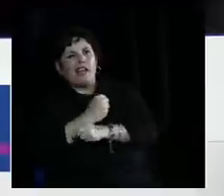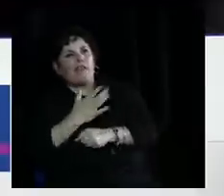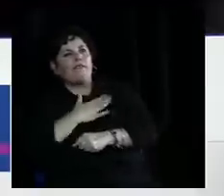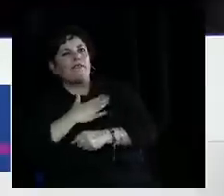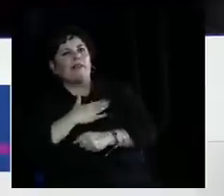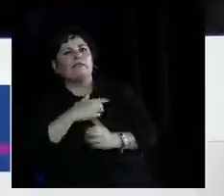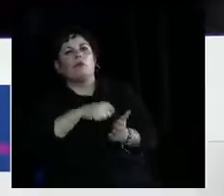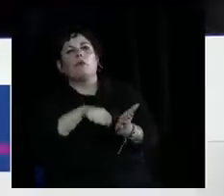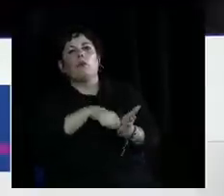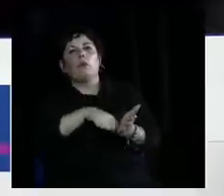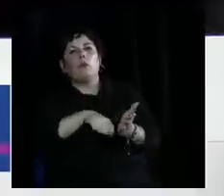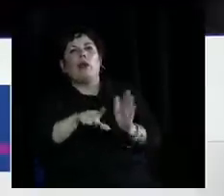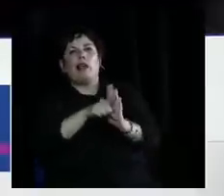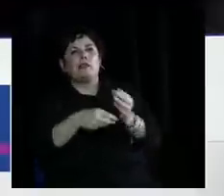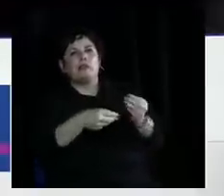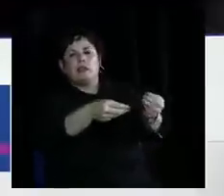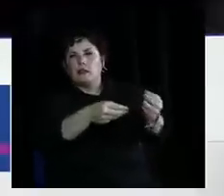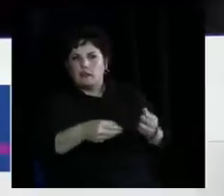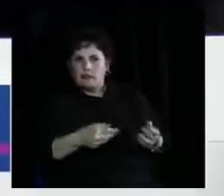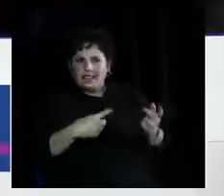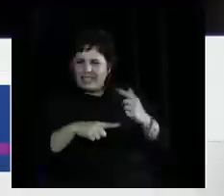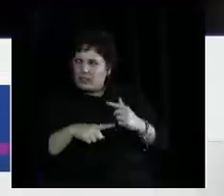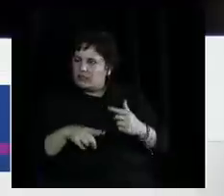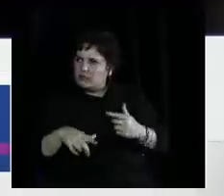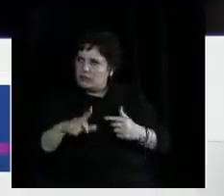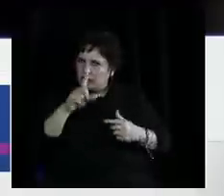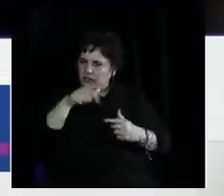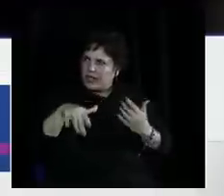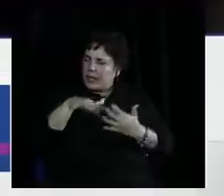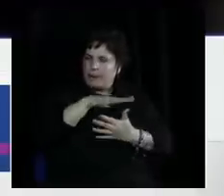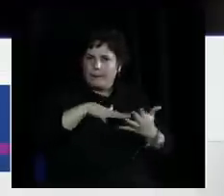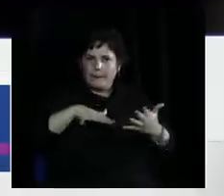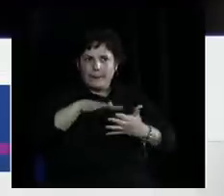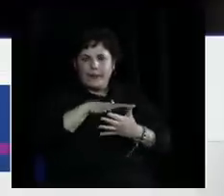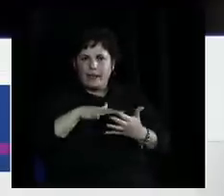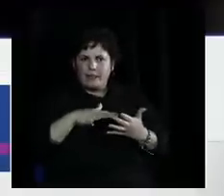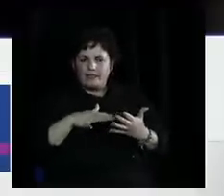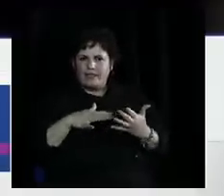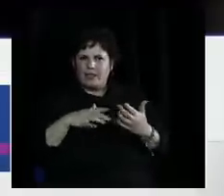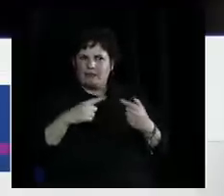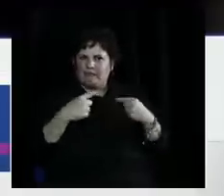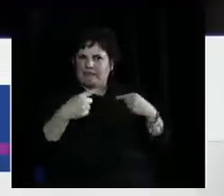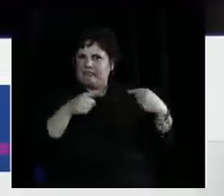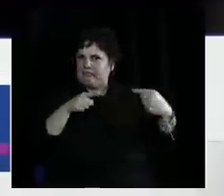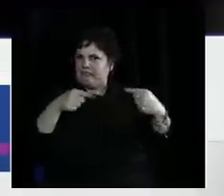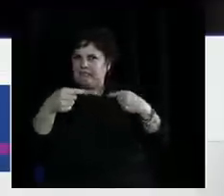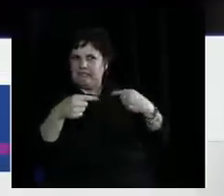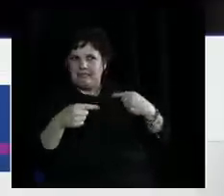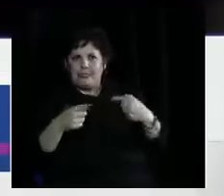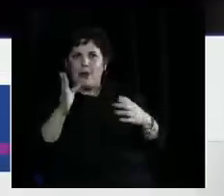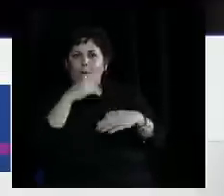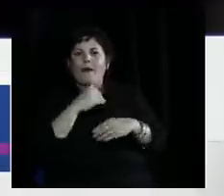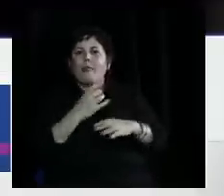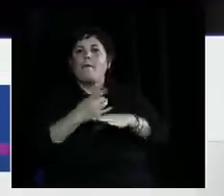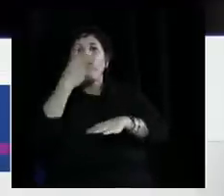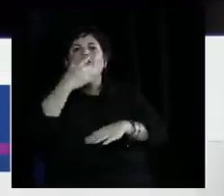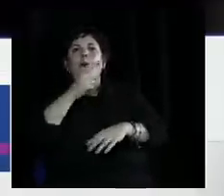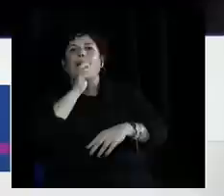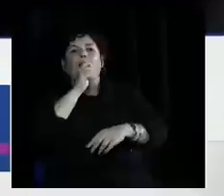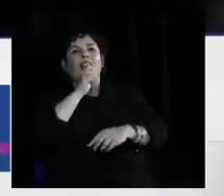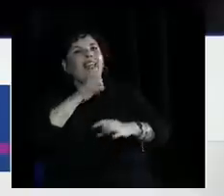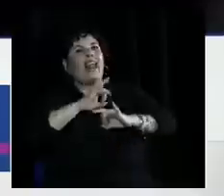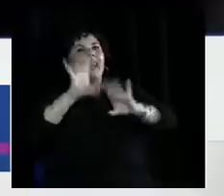y eso indudablemente genera un ambiente de hostilidad para el ejercicio libre de la profesión